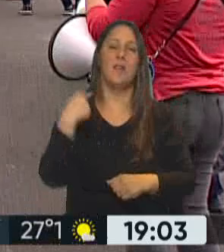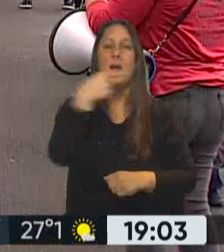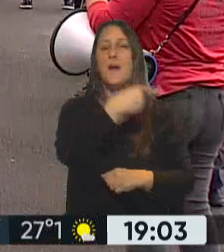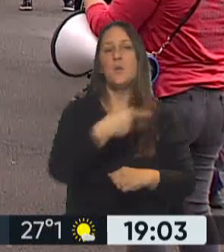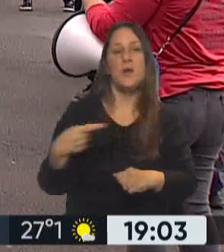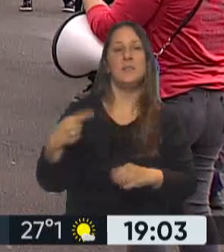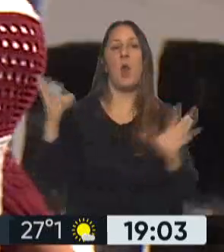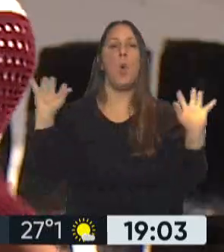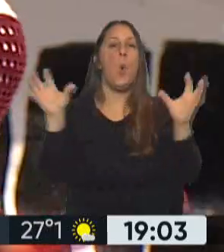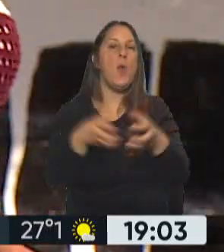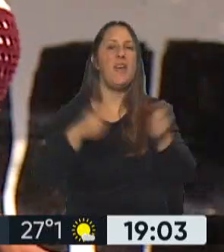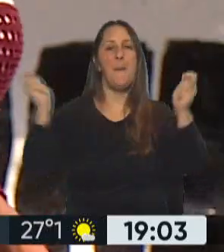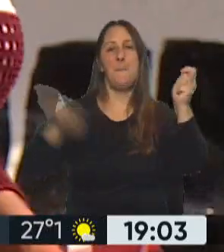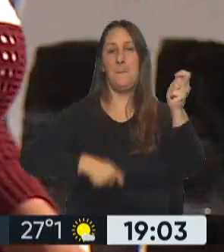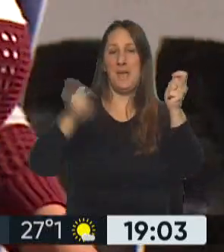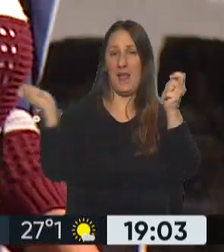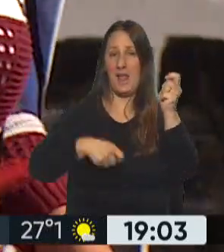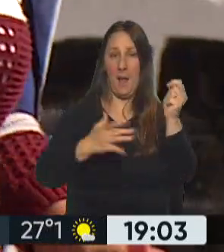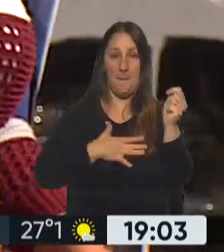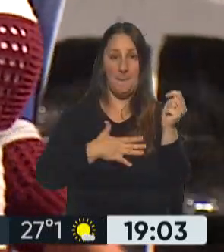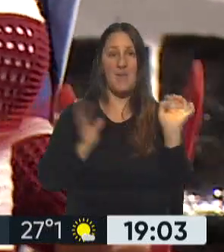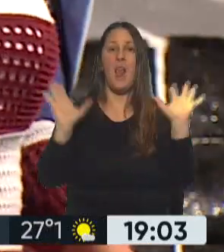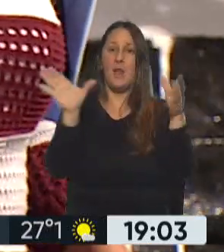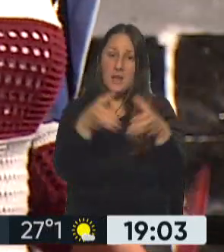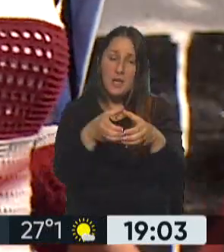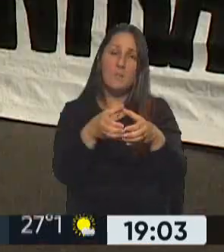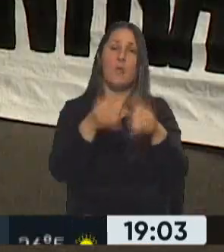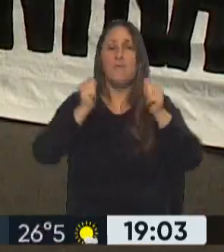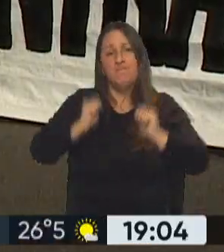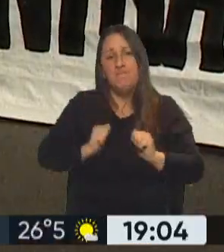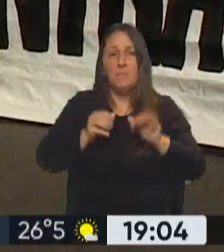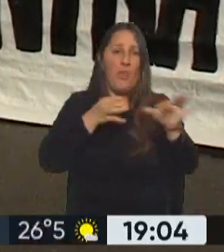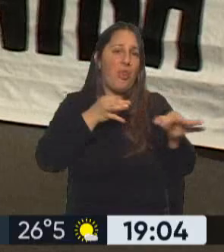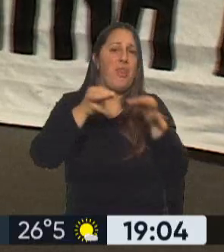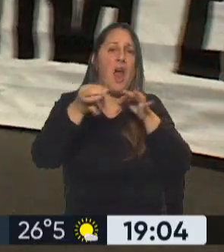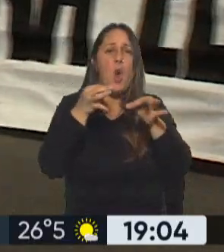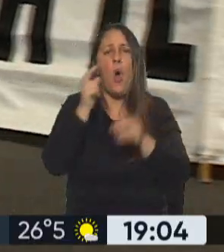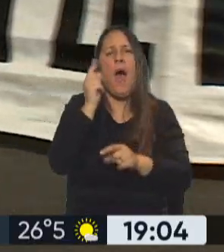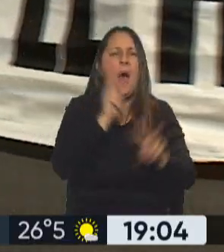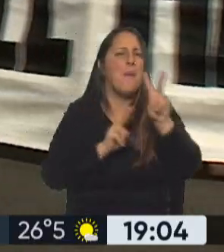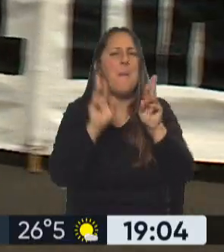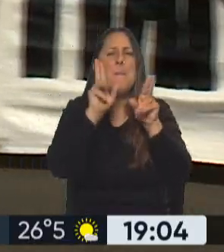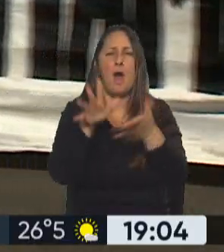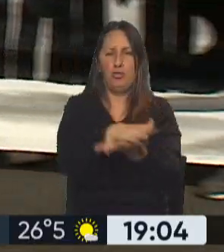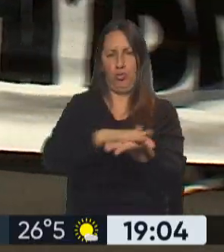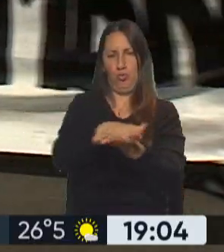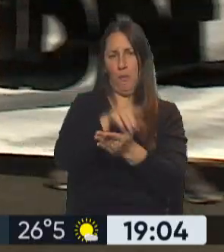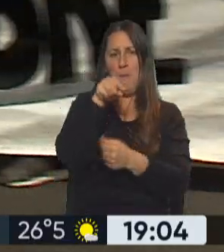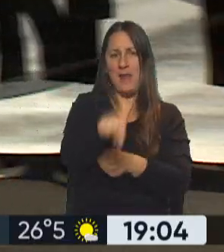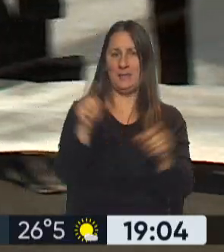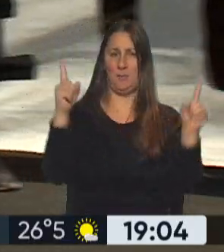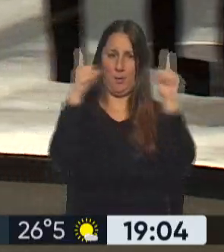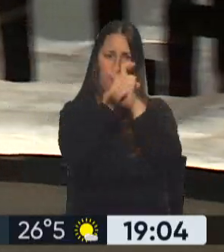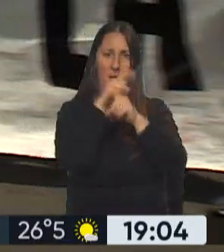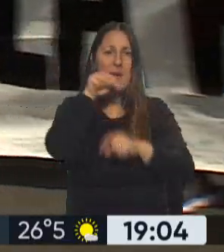la unidad piquetera, fundamentalmente, donde parte de mi equipo se sentó, dialogó, y estamos buscando una salida a ese conflicto que nace